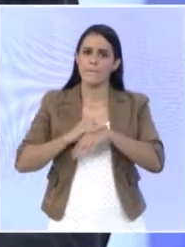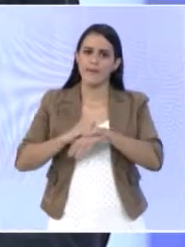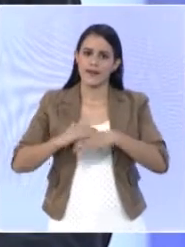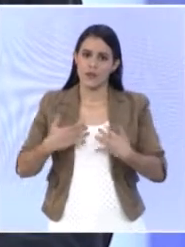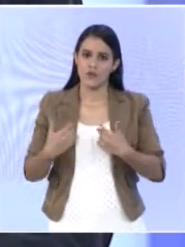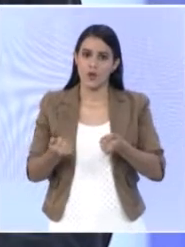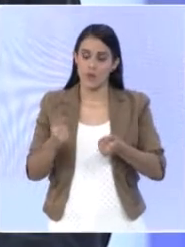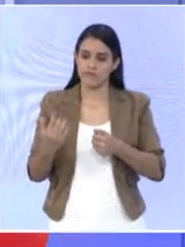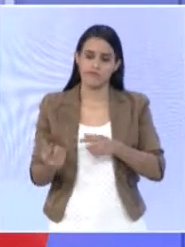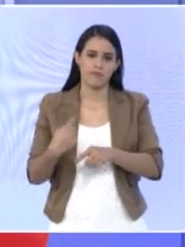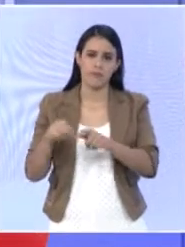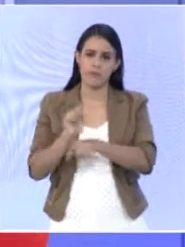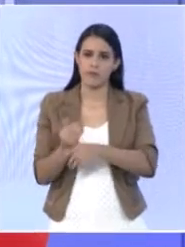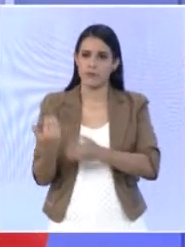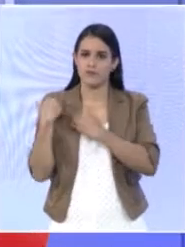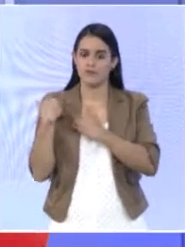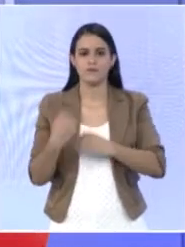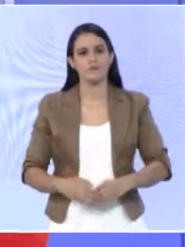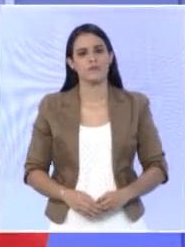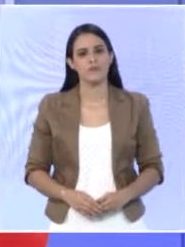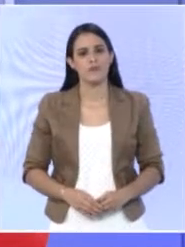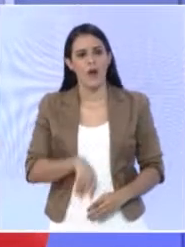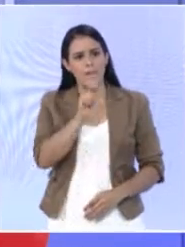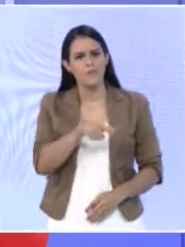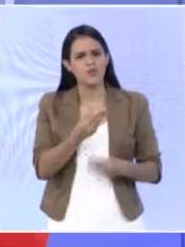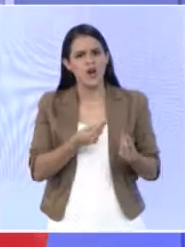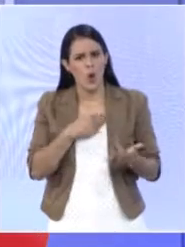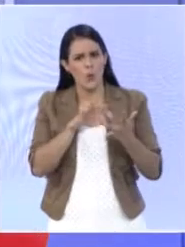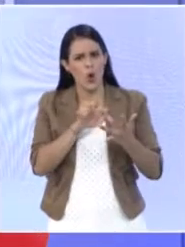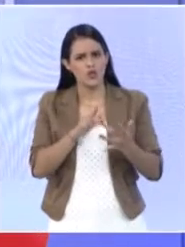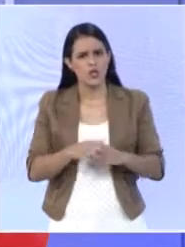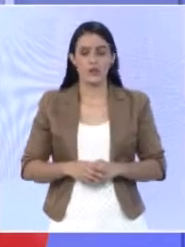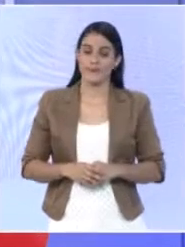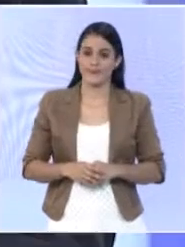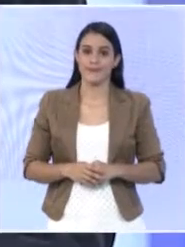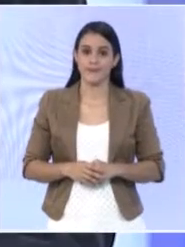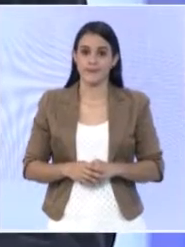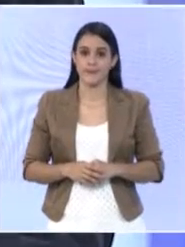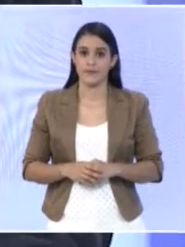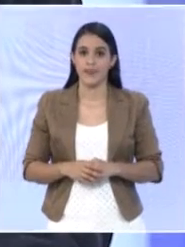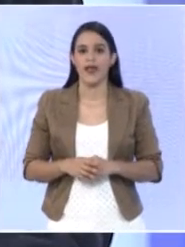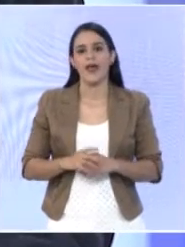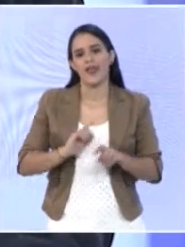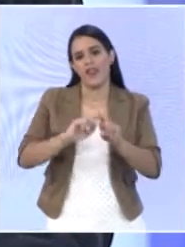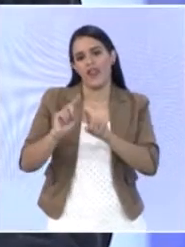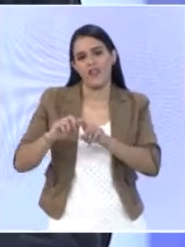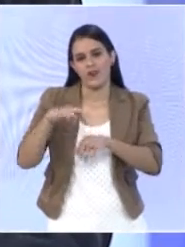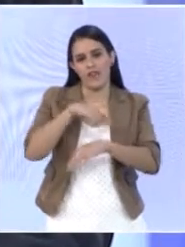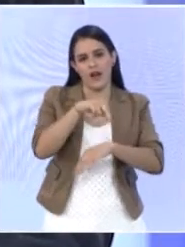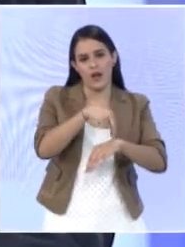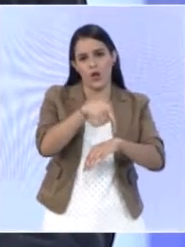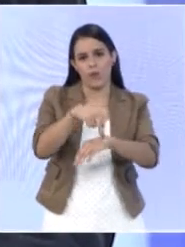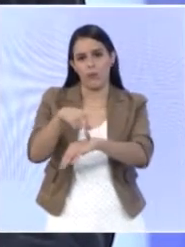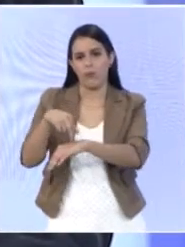salud precisamente cómo puede una persona hacer contacto si en cada una de las regiones donde hay transmisión de malaria